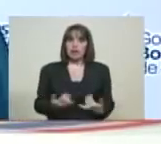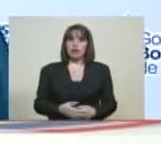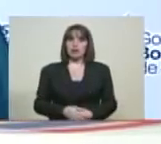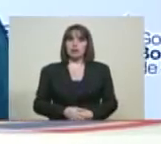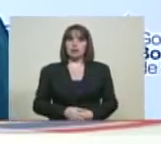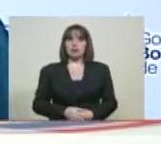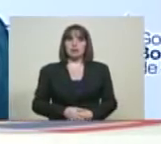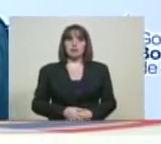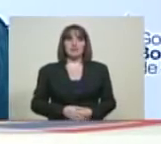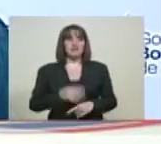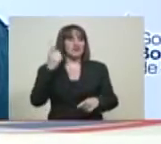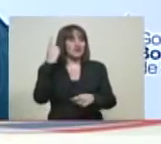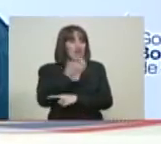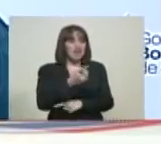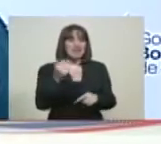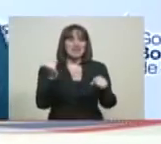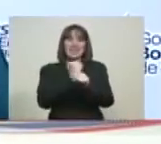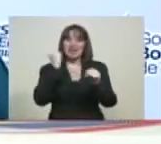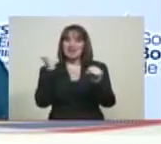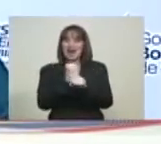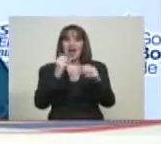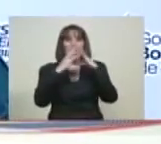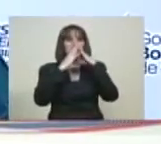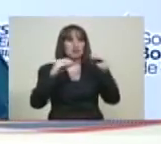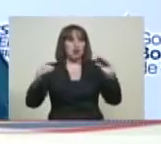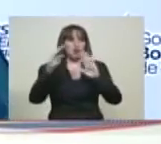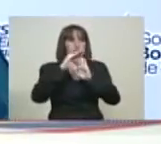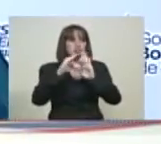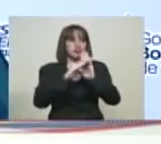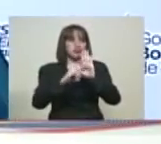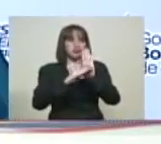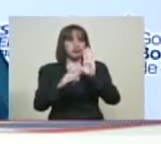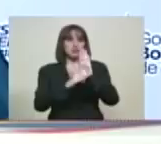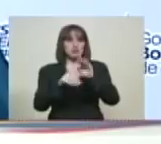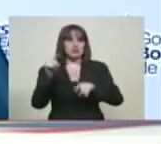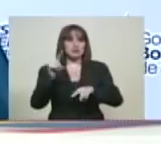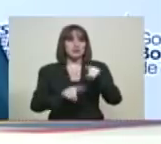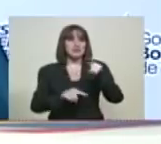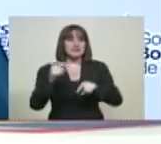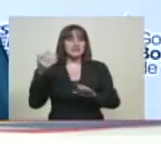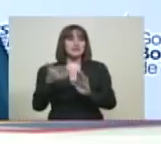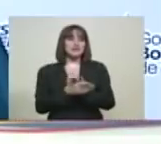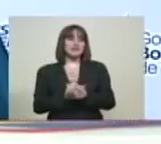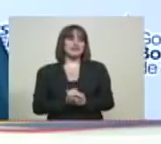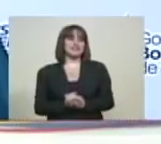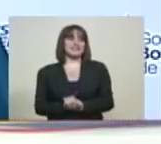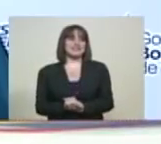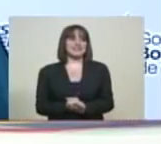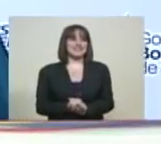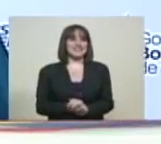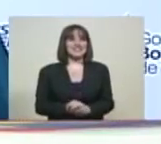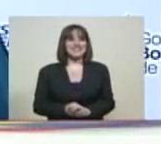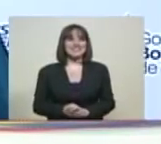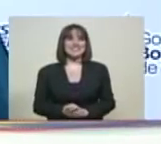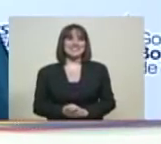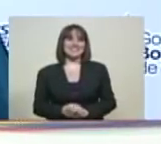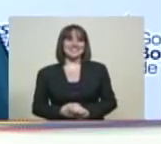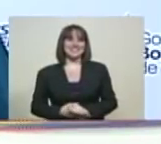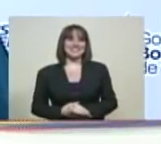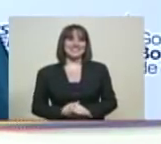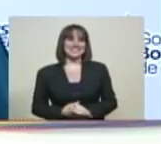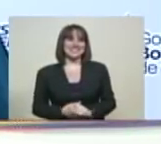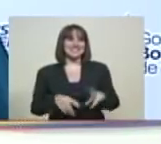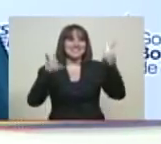acciones todas las medidas junto al gobierno nacional para reestructurar para sanear y para buscar